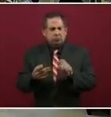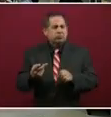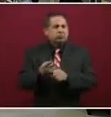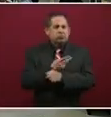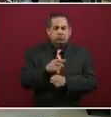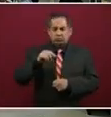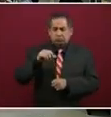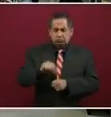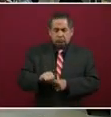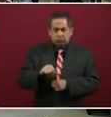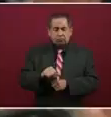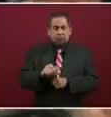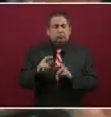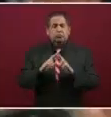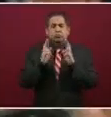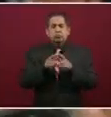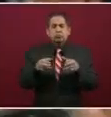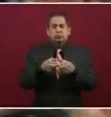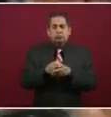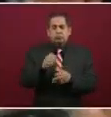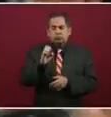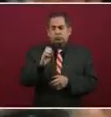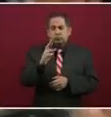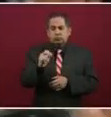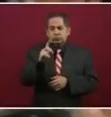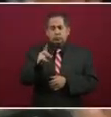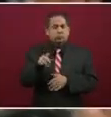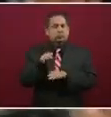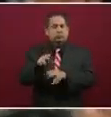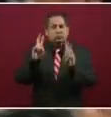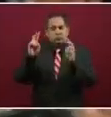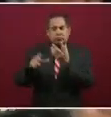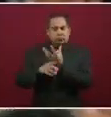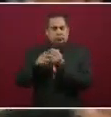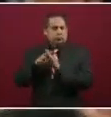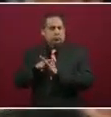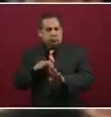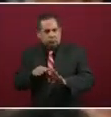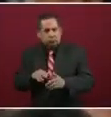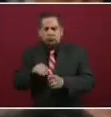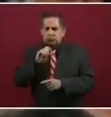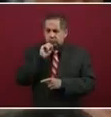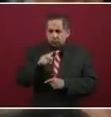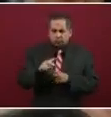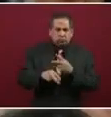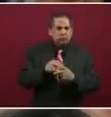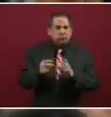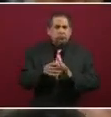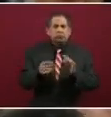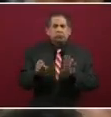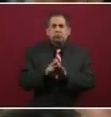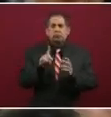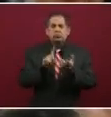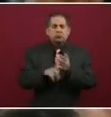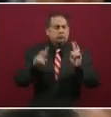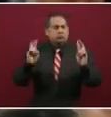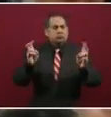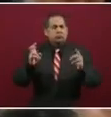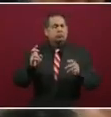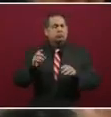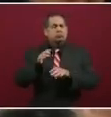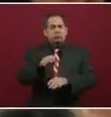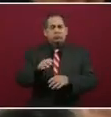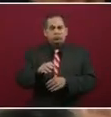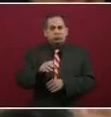el día de hoy con el canciller Marcelo Ebrard sobre el tema migrante? Y también para darle seguimiento al tema que tenemos pendiente con